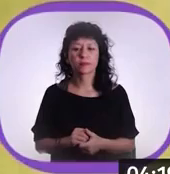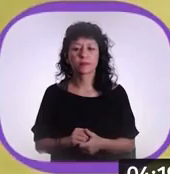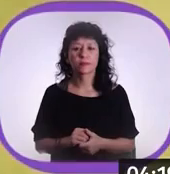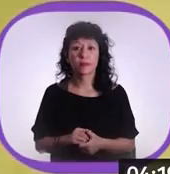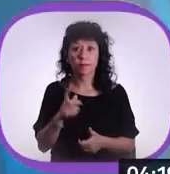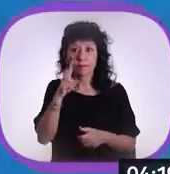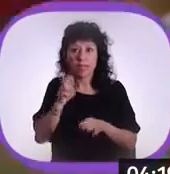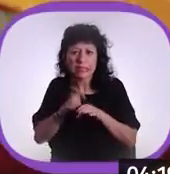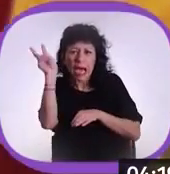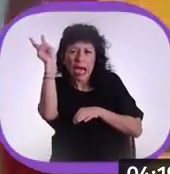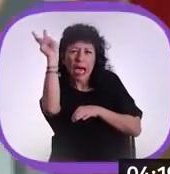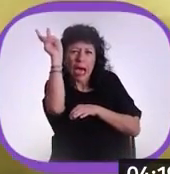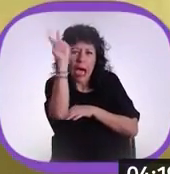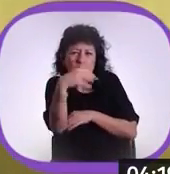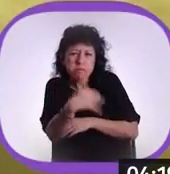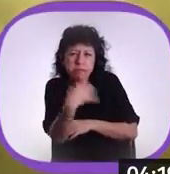¡Qué salto!